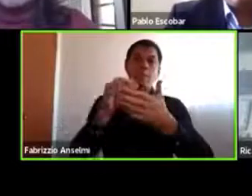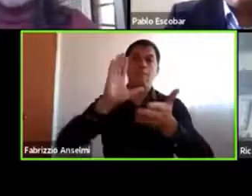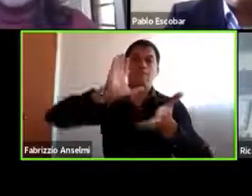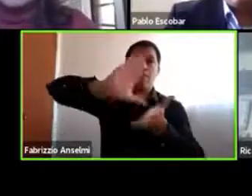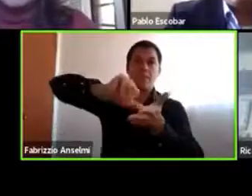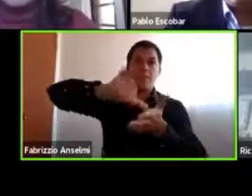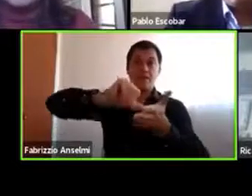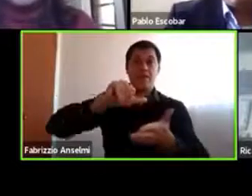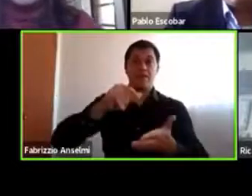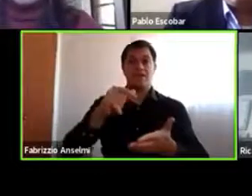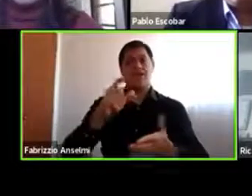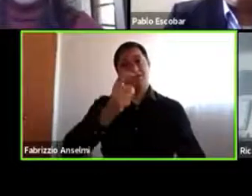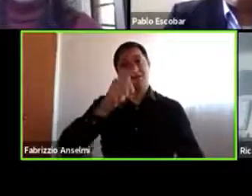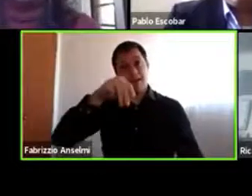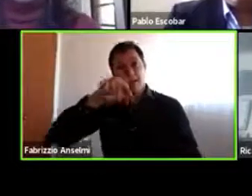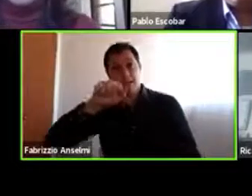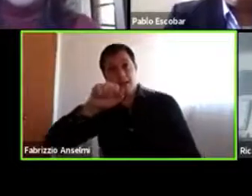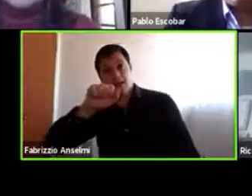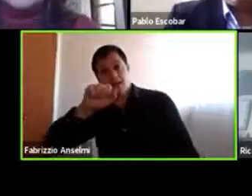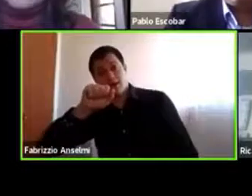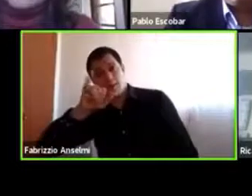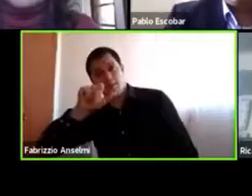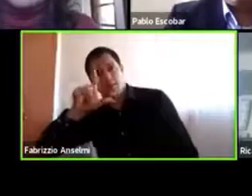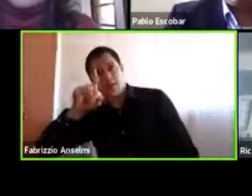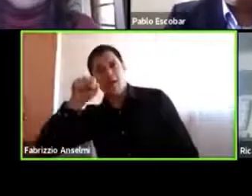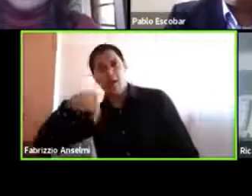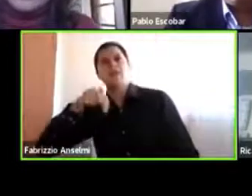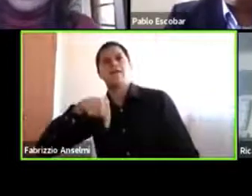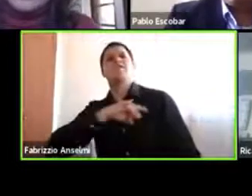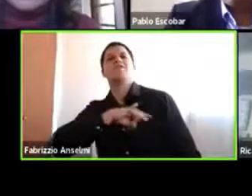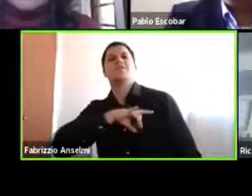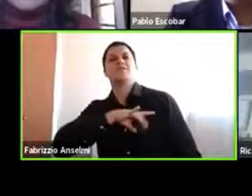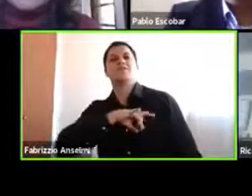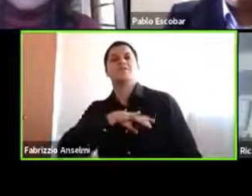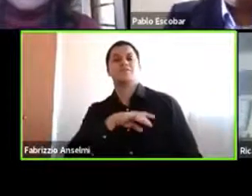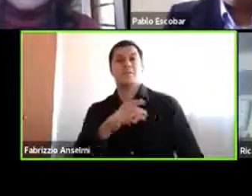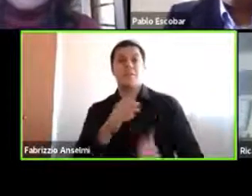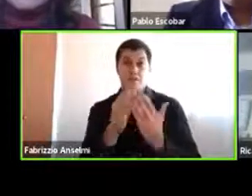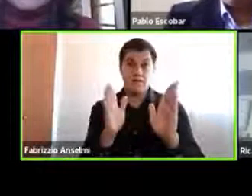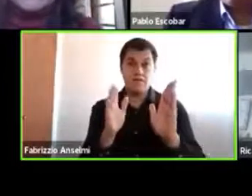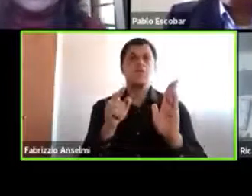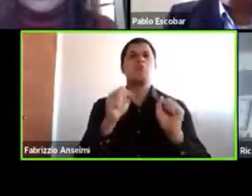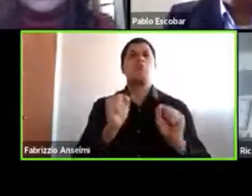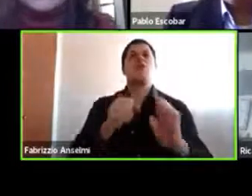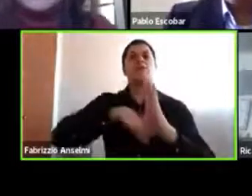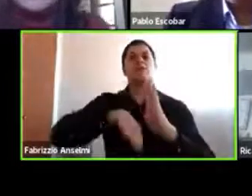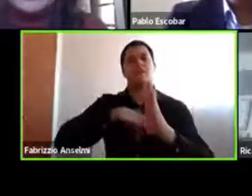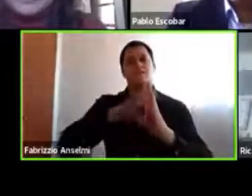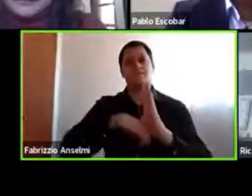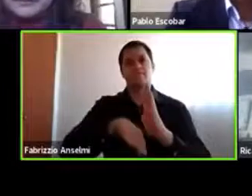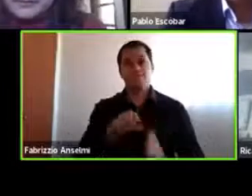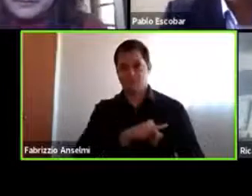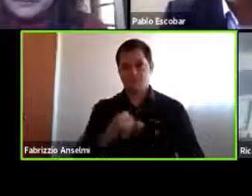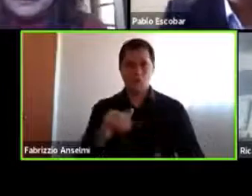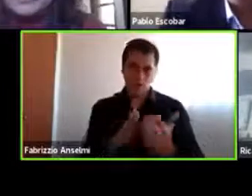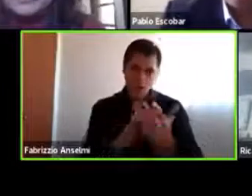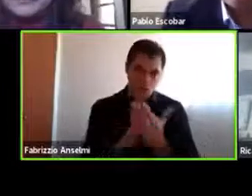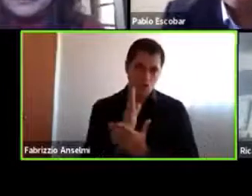esa manera. Esos son los datos prácticos que tengo que decirles, y ahora vamos a lo verdaderamente relevante, que es